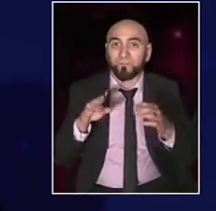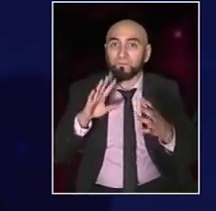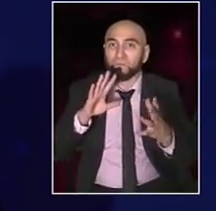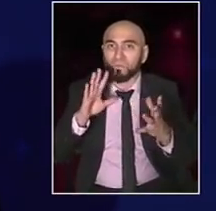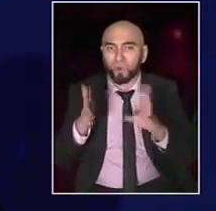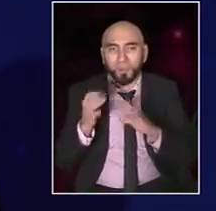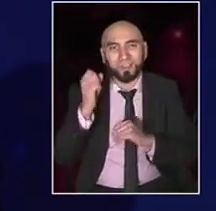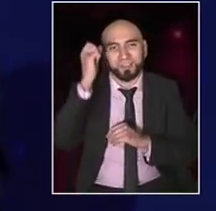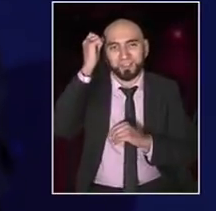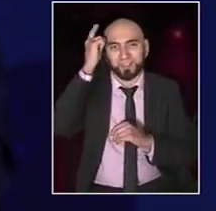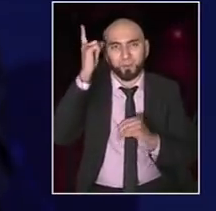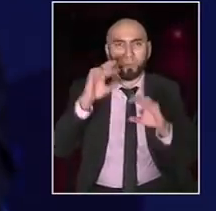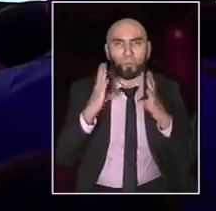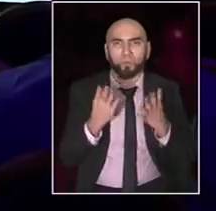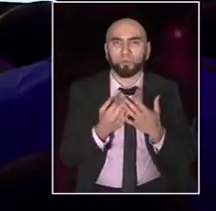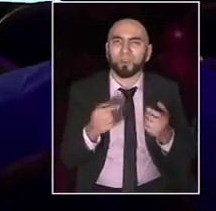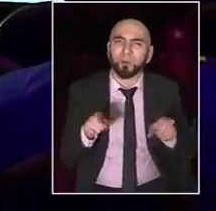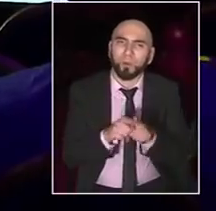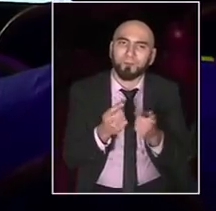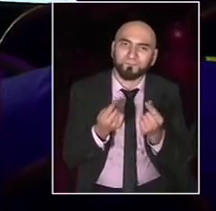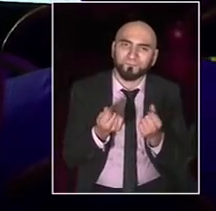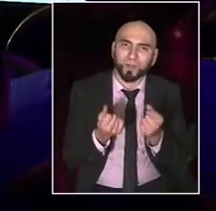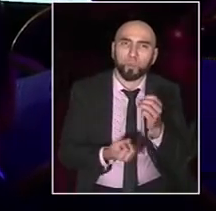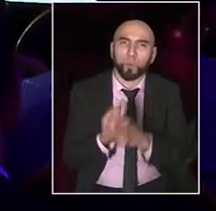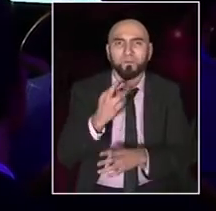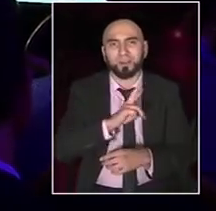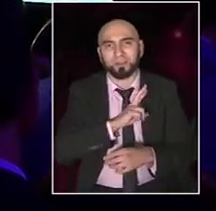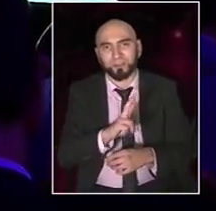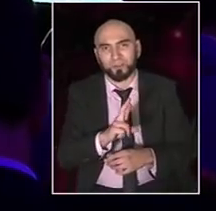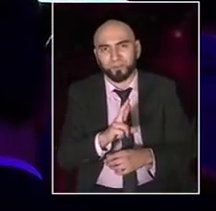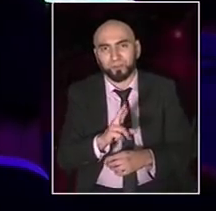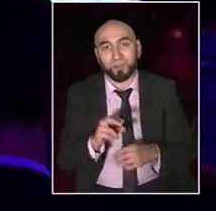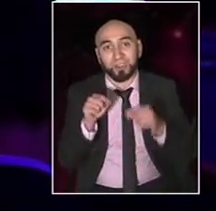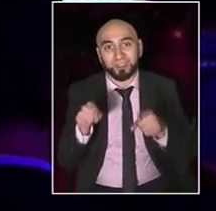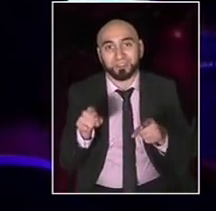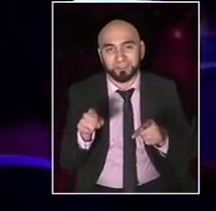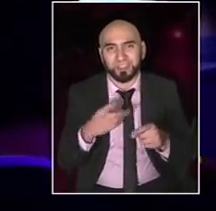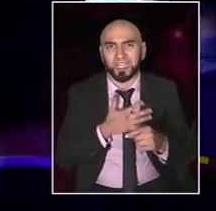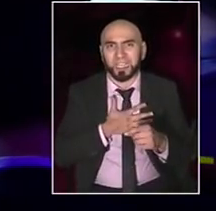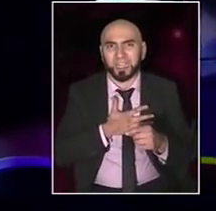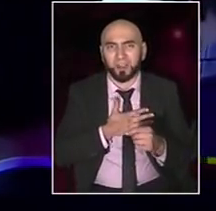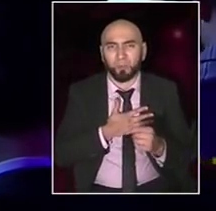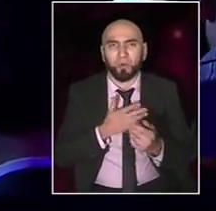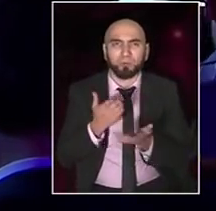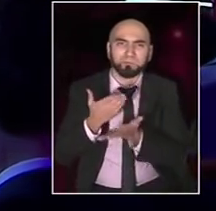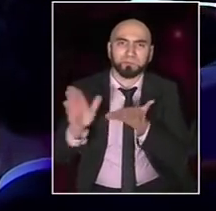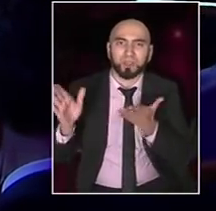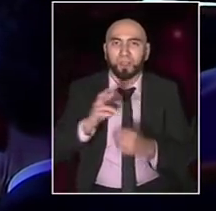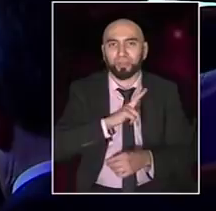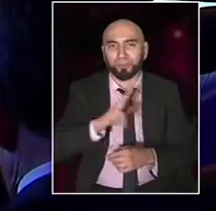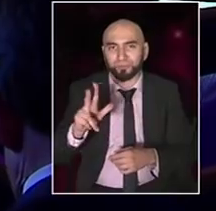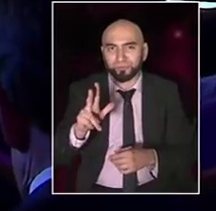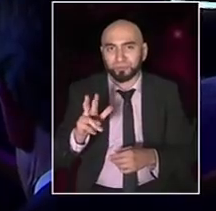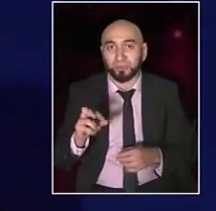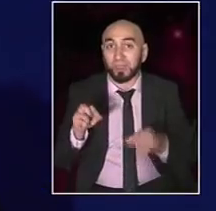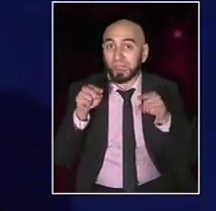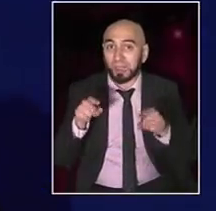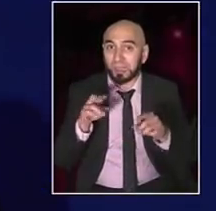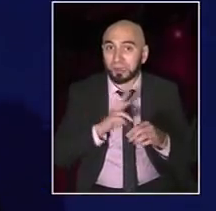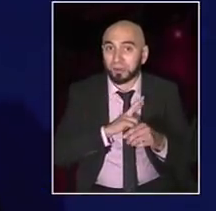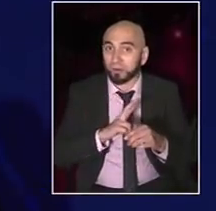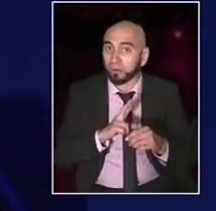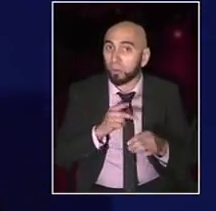una nueva religión. Y esa religión es la que pretende reemplazar a Dios. Porque esa religión, lo que hoy día plantea, y si ustedes escuchan a